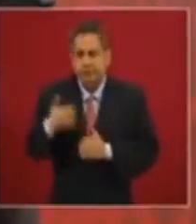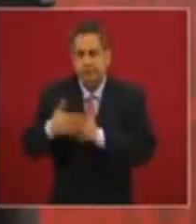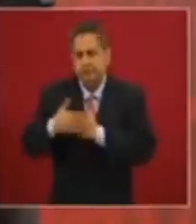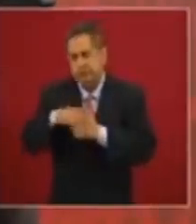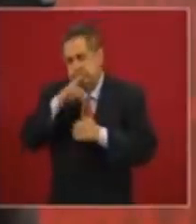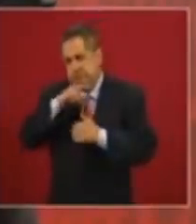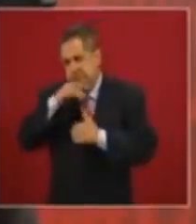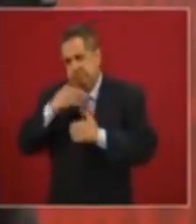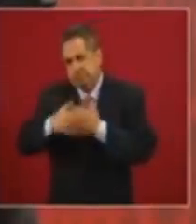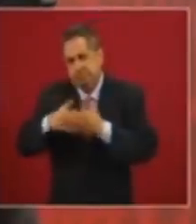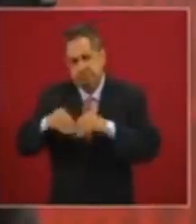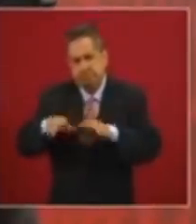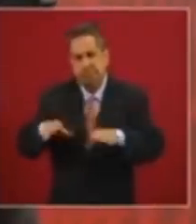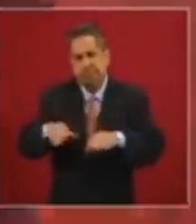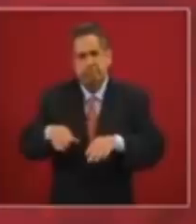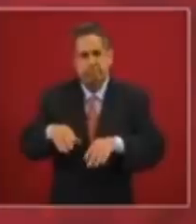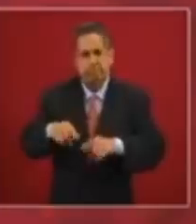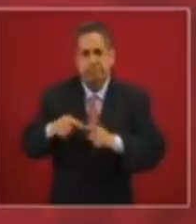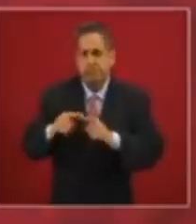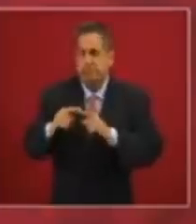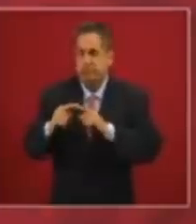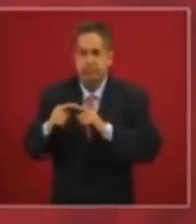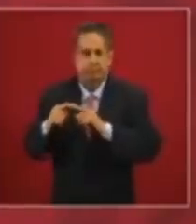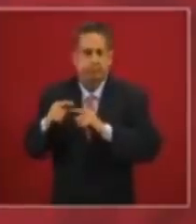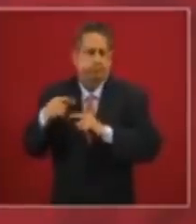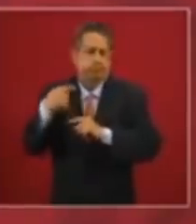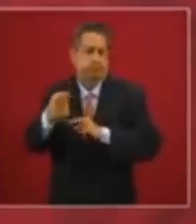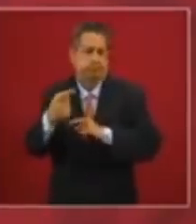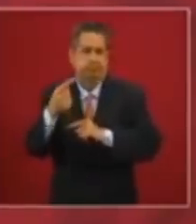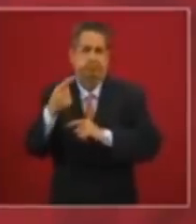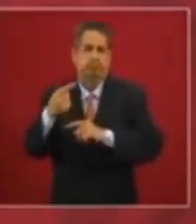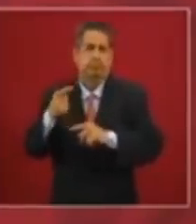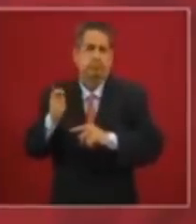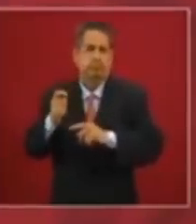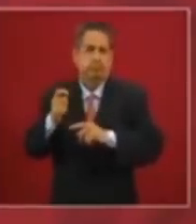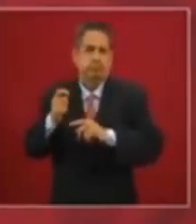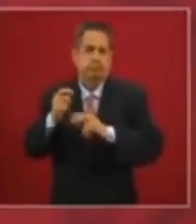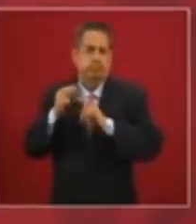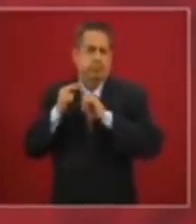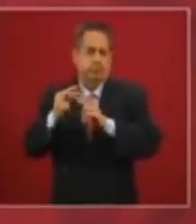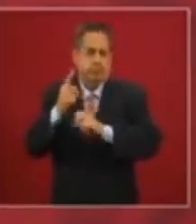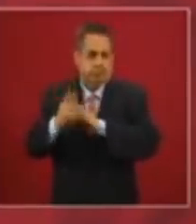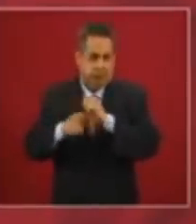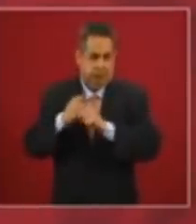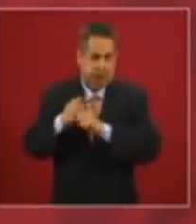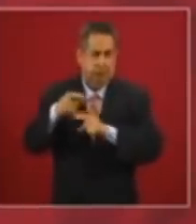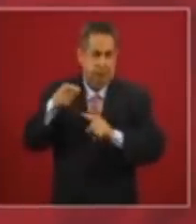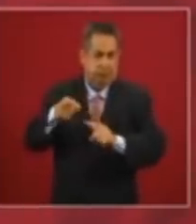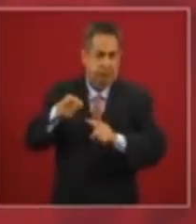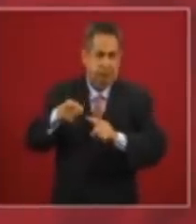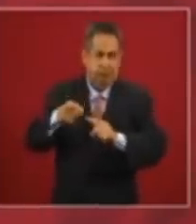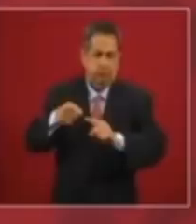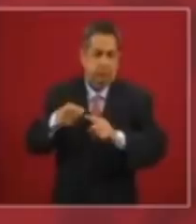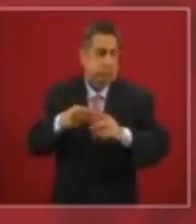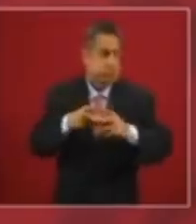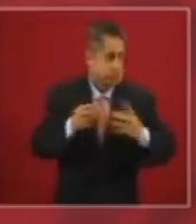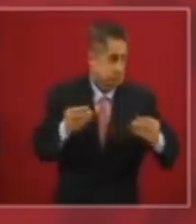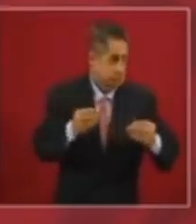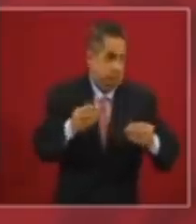pronto, en el aniversario de la desaparición de los jóvenes.